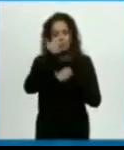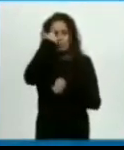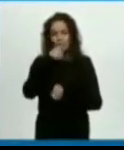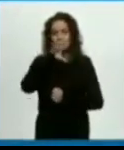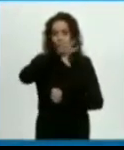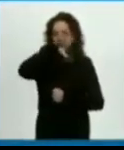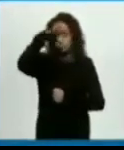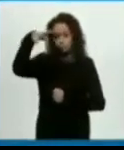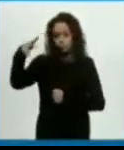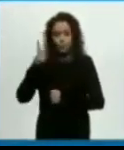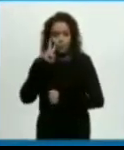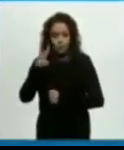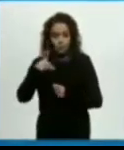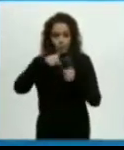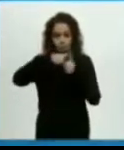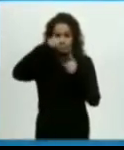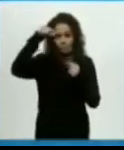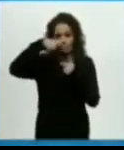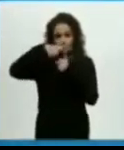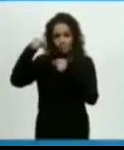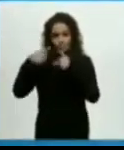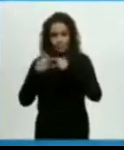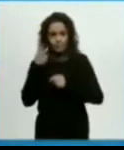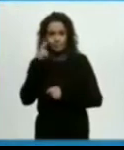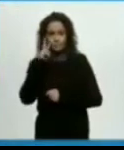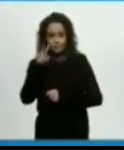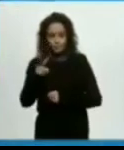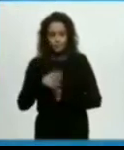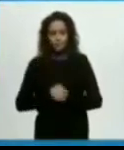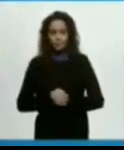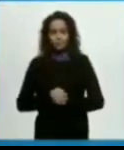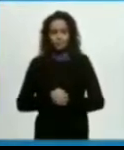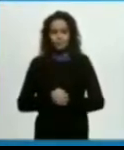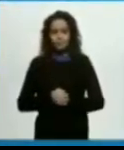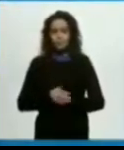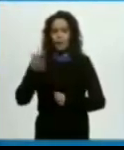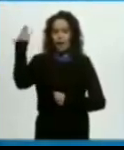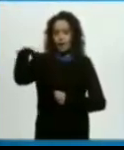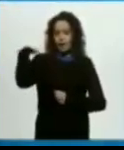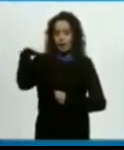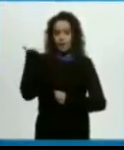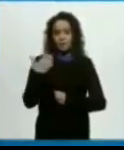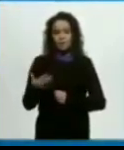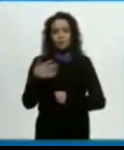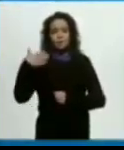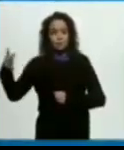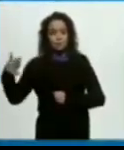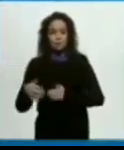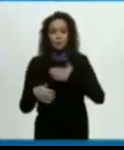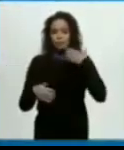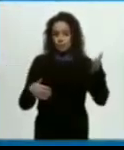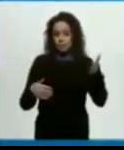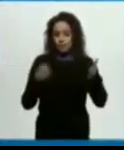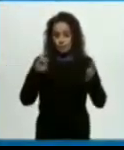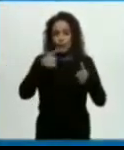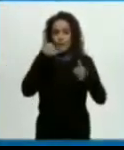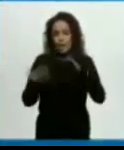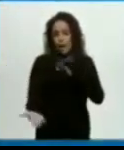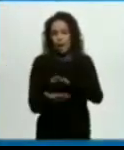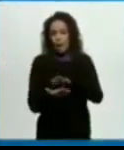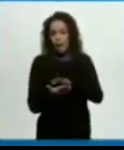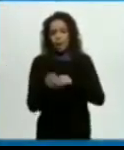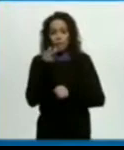triangulito que está de este lado, el que está apuntando de izquierda a derecha, el que está atrás y el que está abajo. Así que nuestra